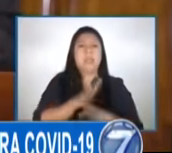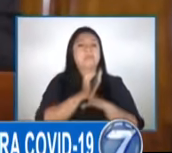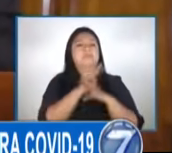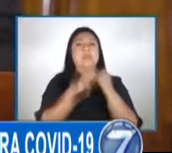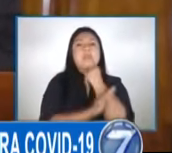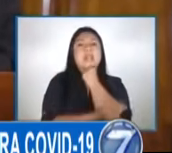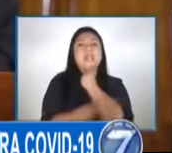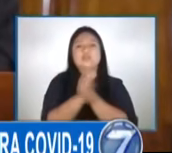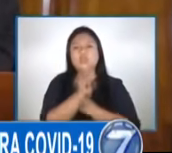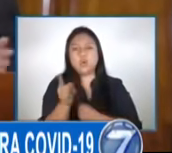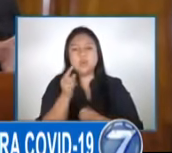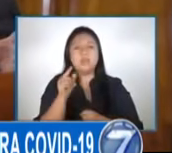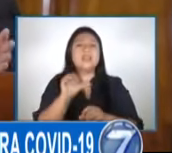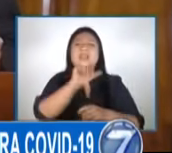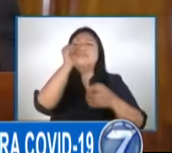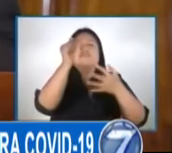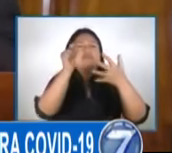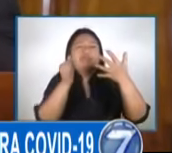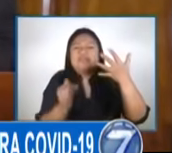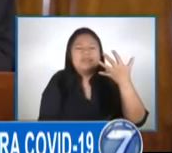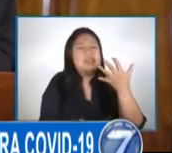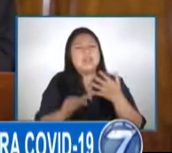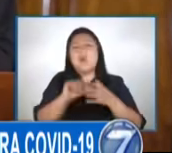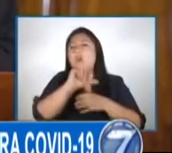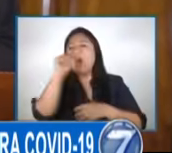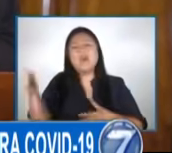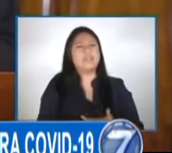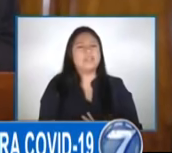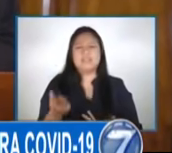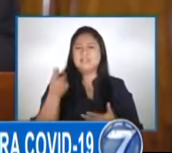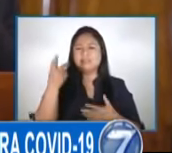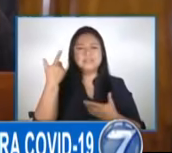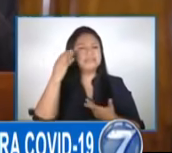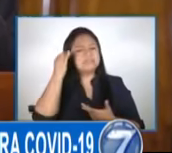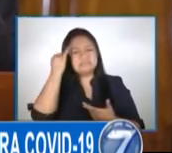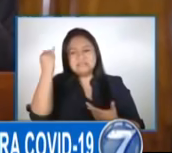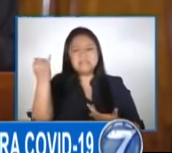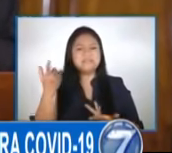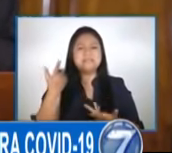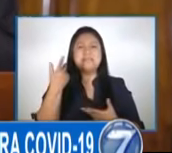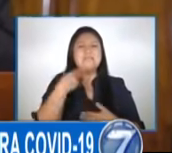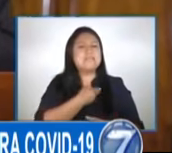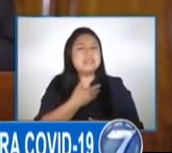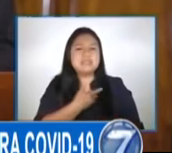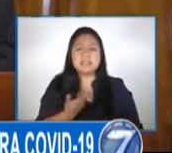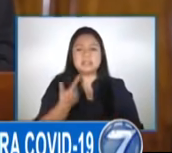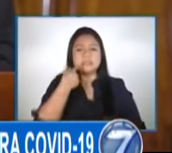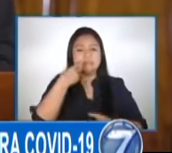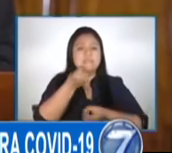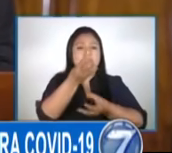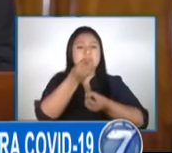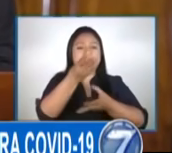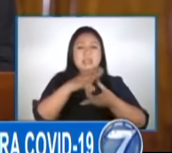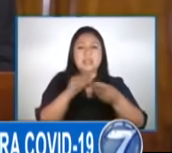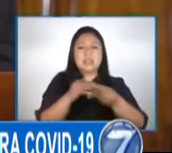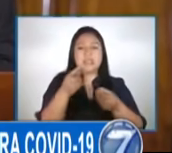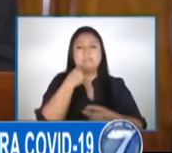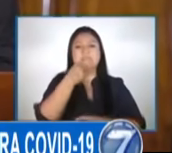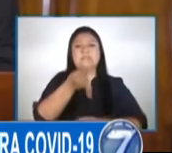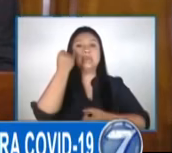Así como otras innumerables excusas, pretextos, mitos que nos están tratando de